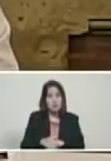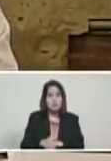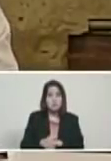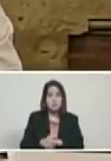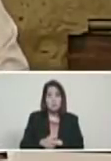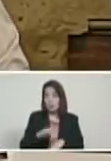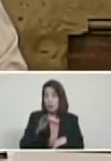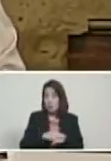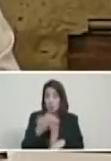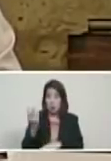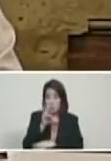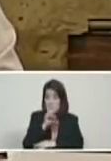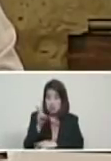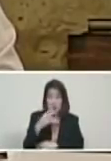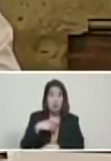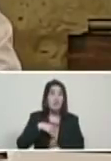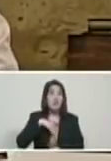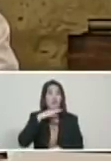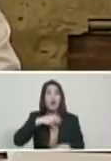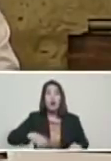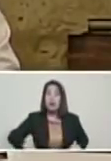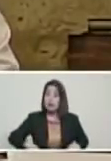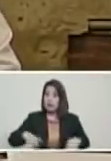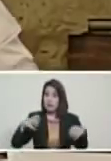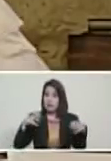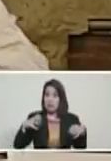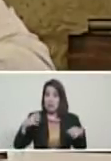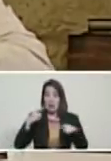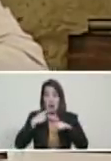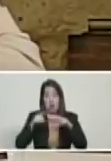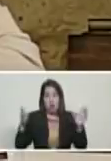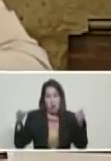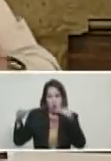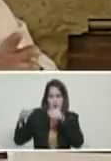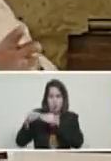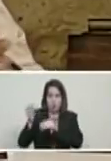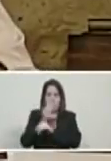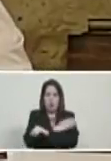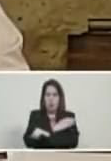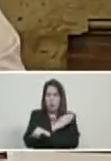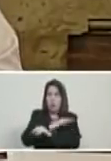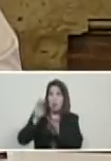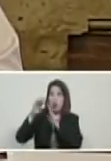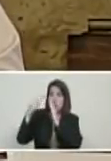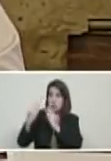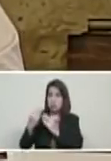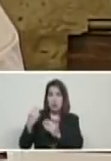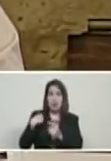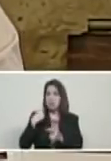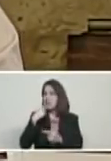Porque Venezuela tiene grandes riquezas y las oligarquías del mundo se han repartido ya las riquezas de Venezuela.